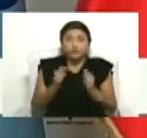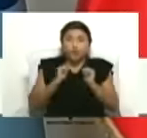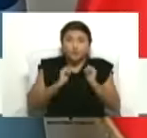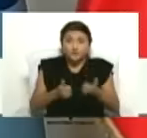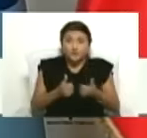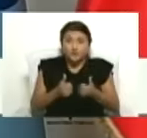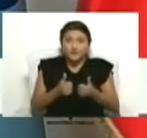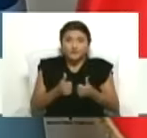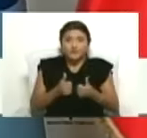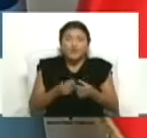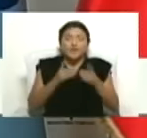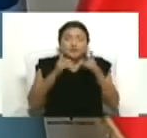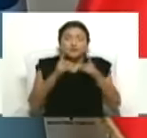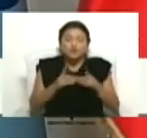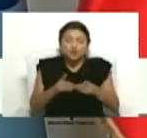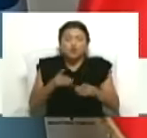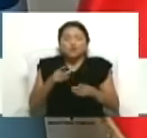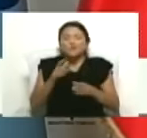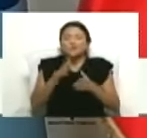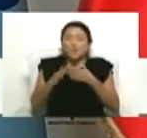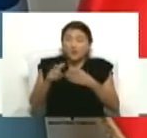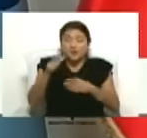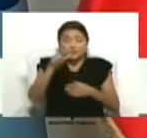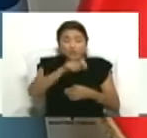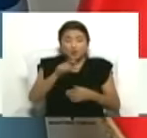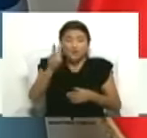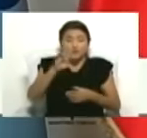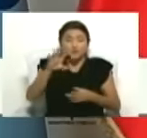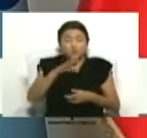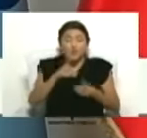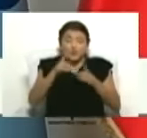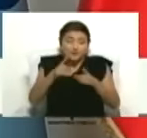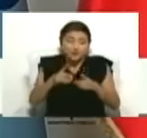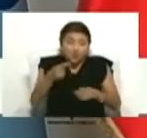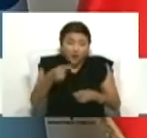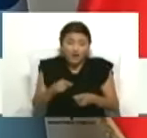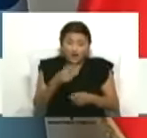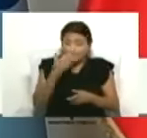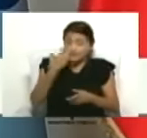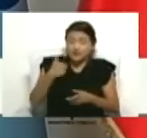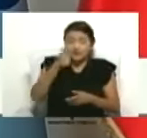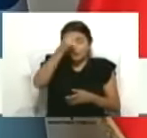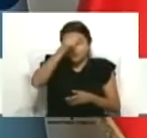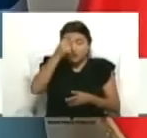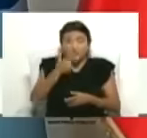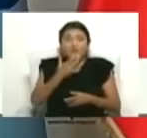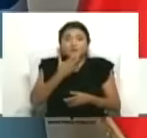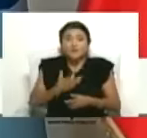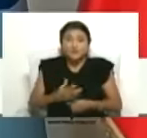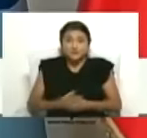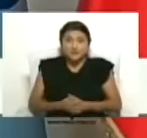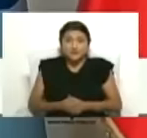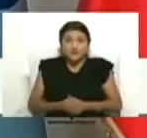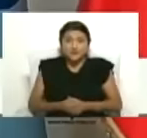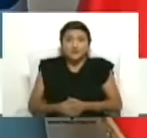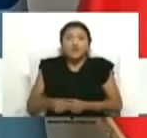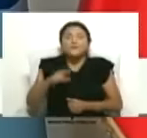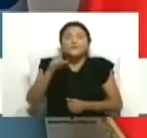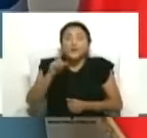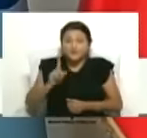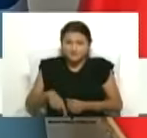la decisión que el pueblo tomó el domingo 3 de diciembre. Igualmente,